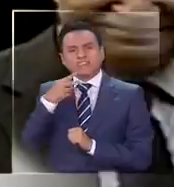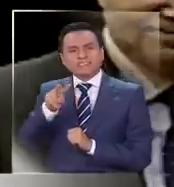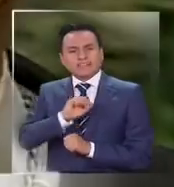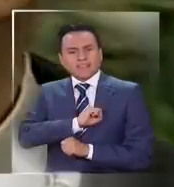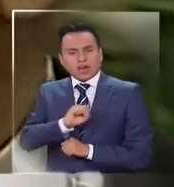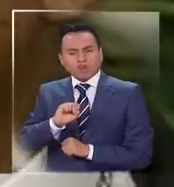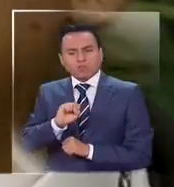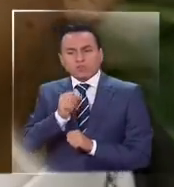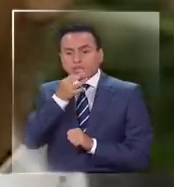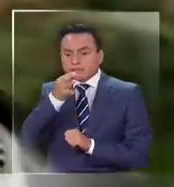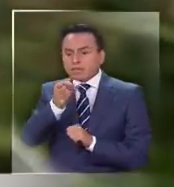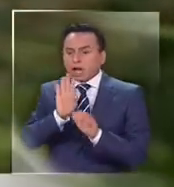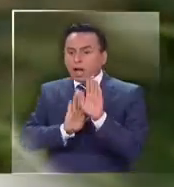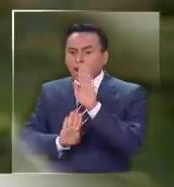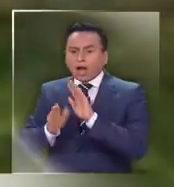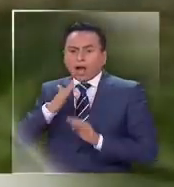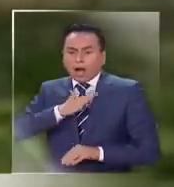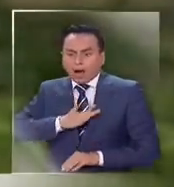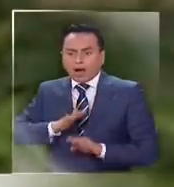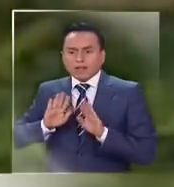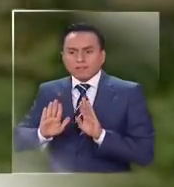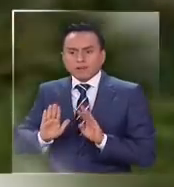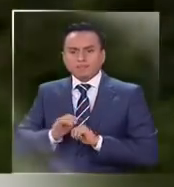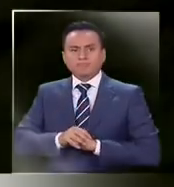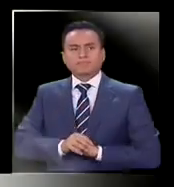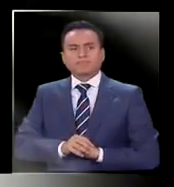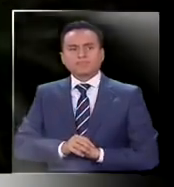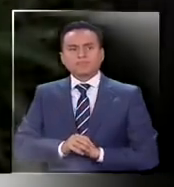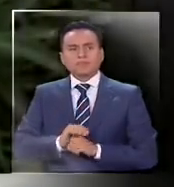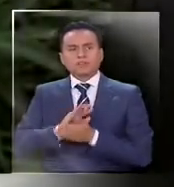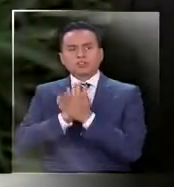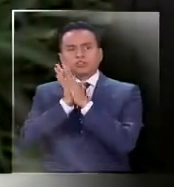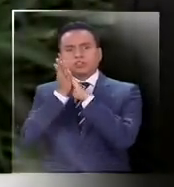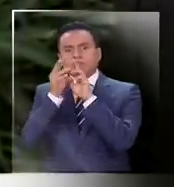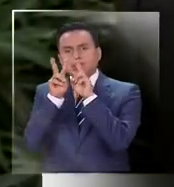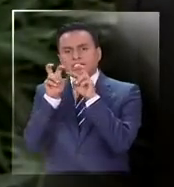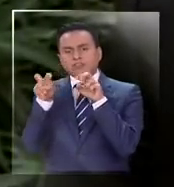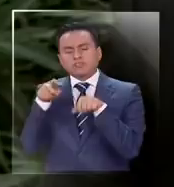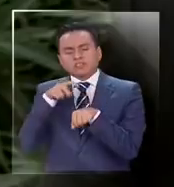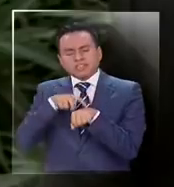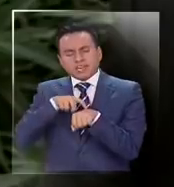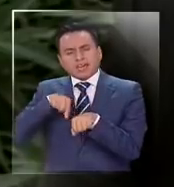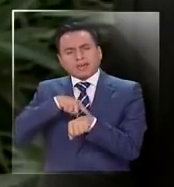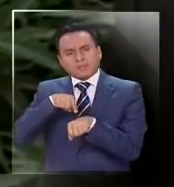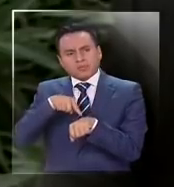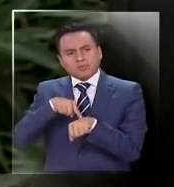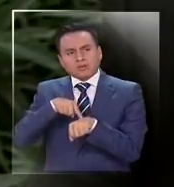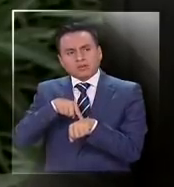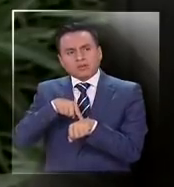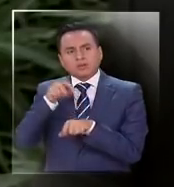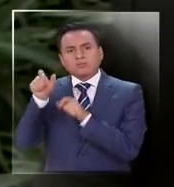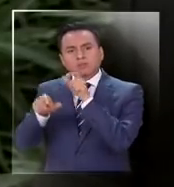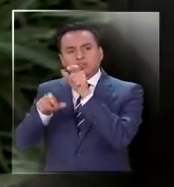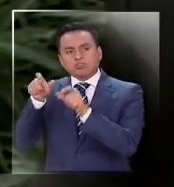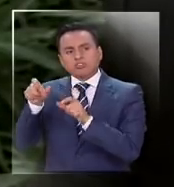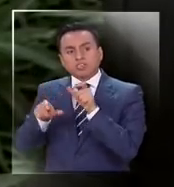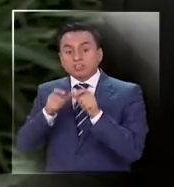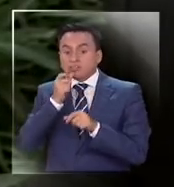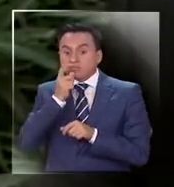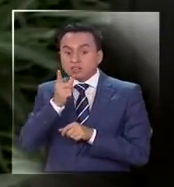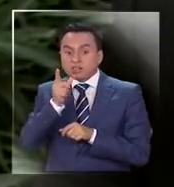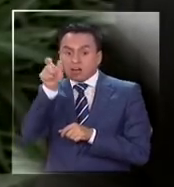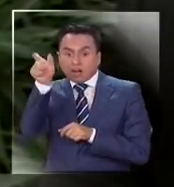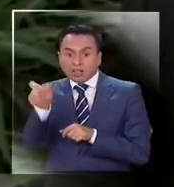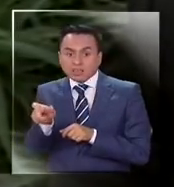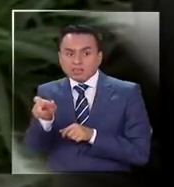a mantener la calma. Todas estas investigaciones toman tiempo. Hasta que las personas que quieren denunciar a